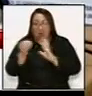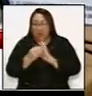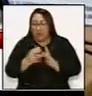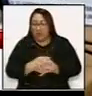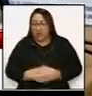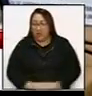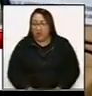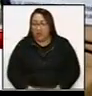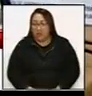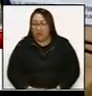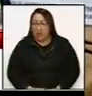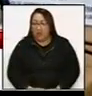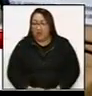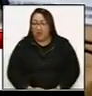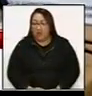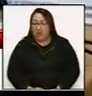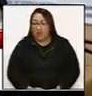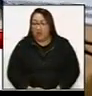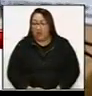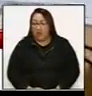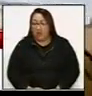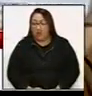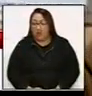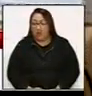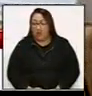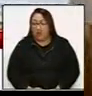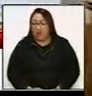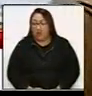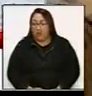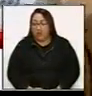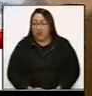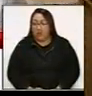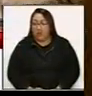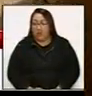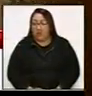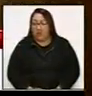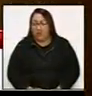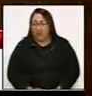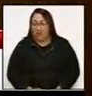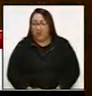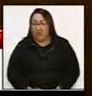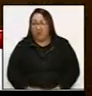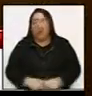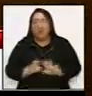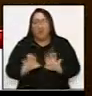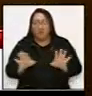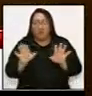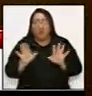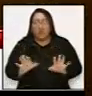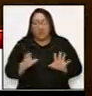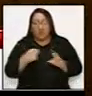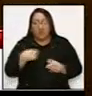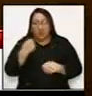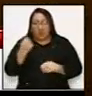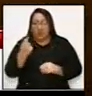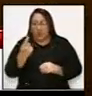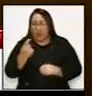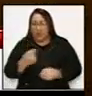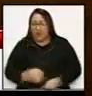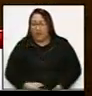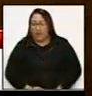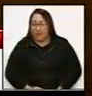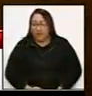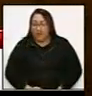Señora. Por eso que tenemos la obligación de saber. Nada más. Bueno, permítame. Yo tengo la convicción